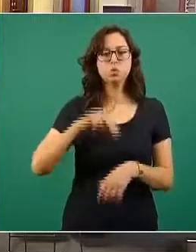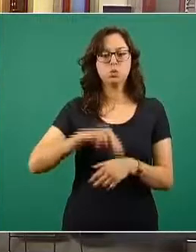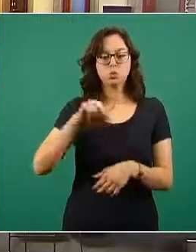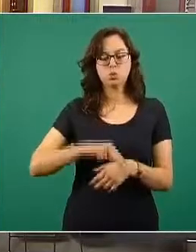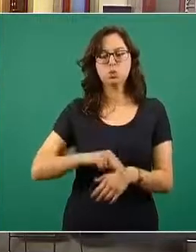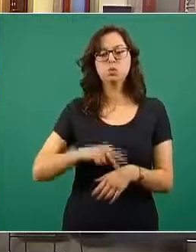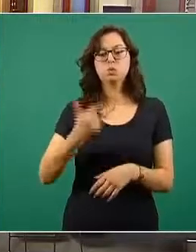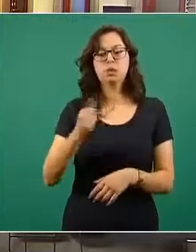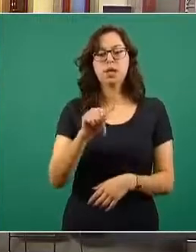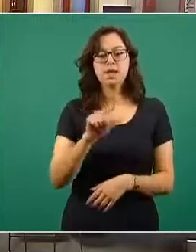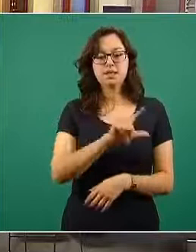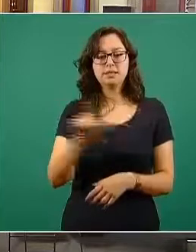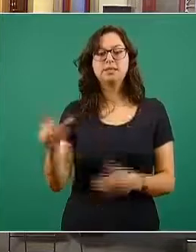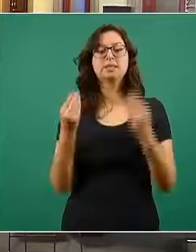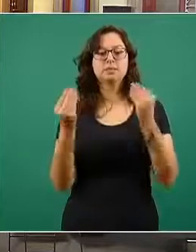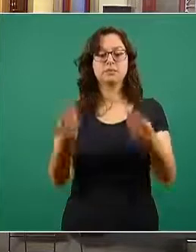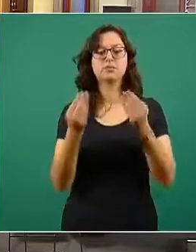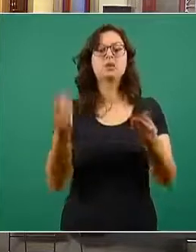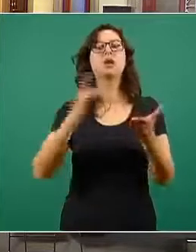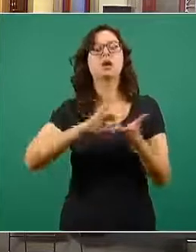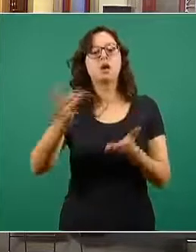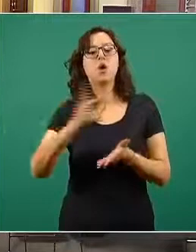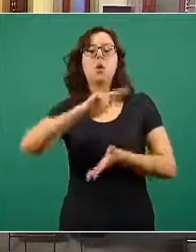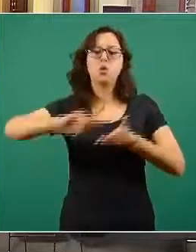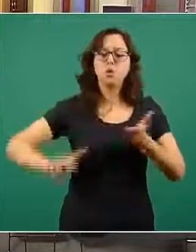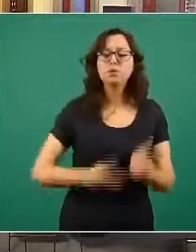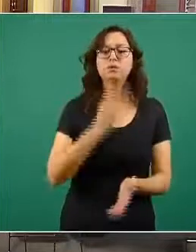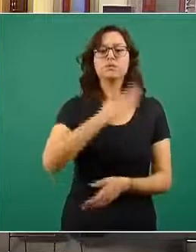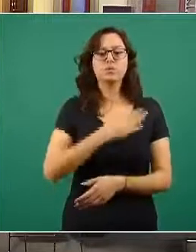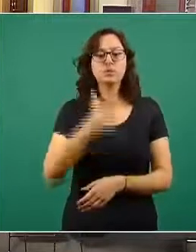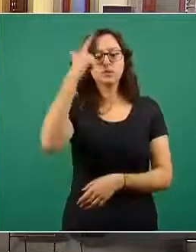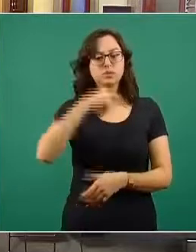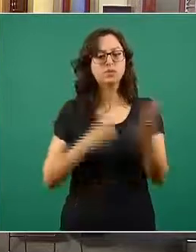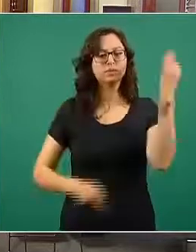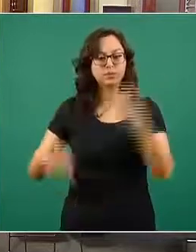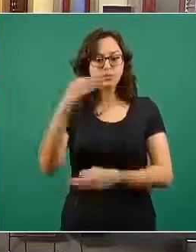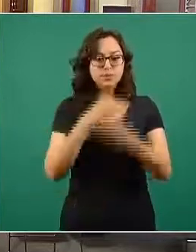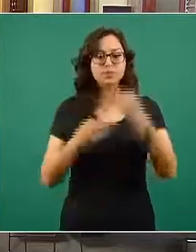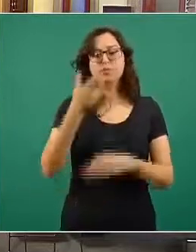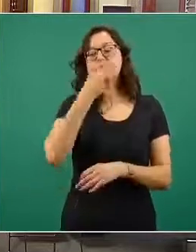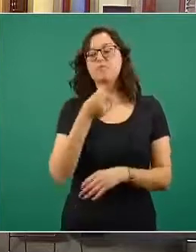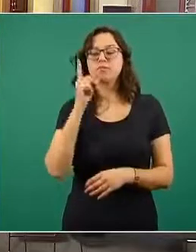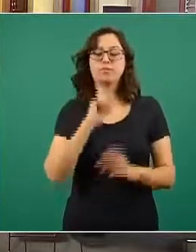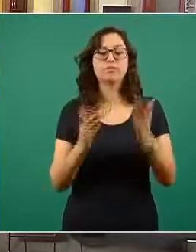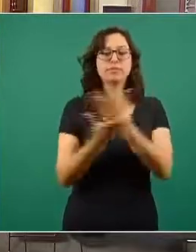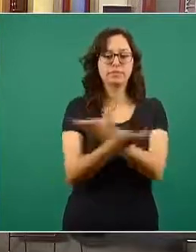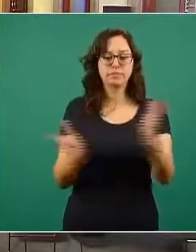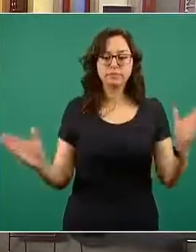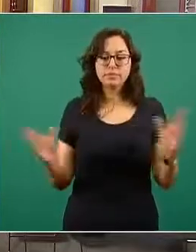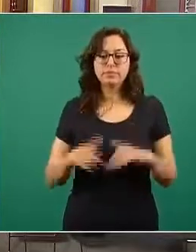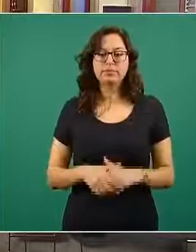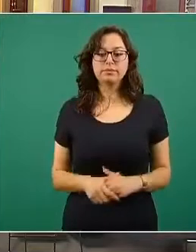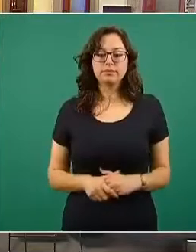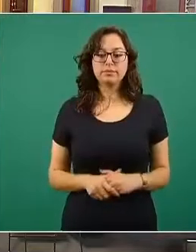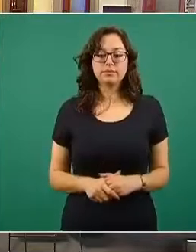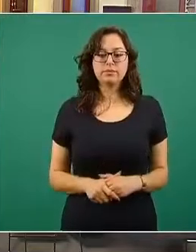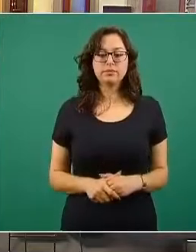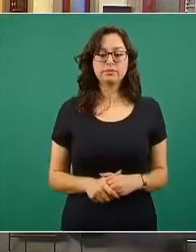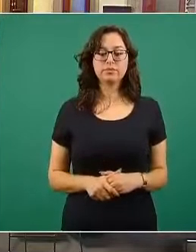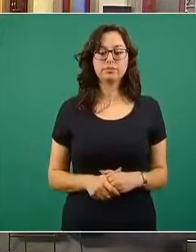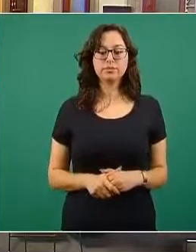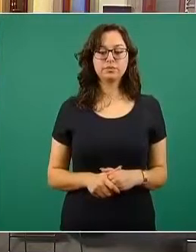muchísimas gracias. De nuevo, muy buenas noches a todas y todos. Presentamos, iniciando el informe